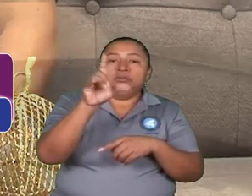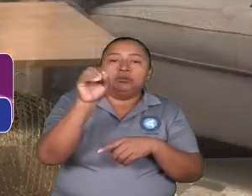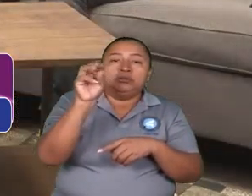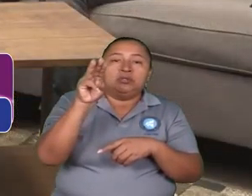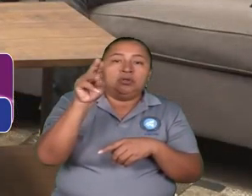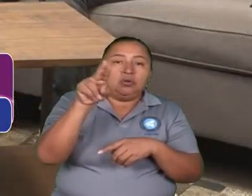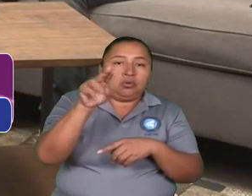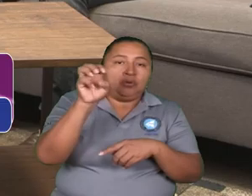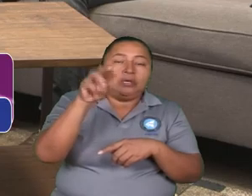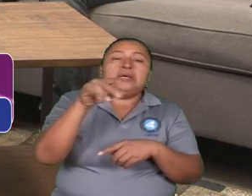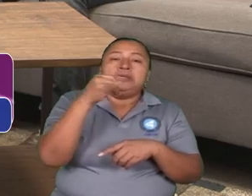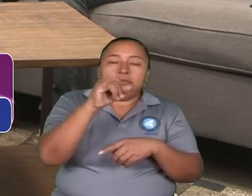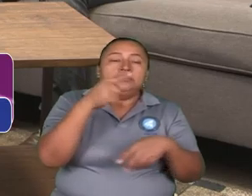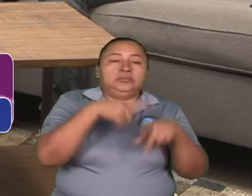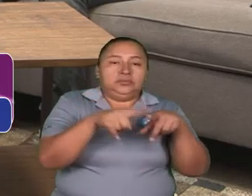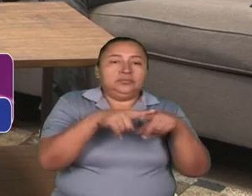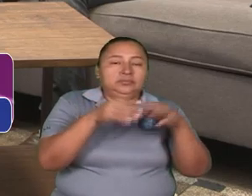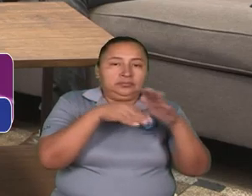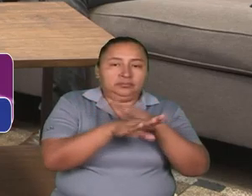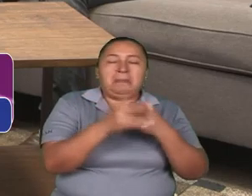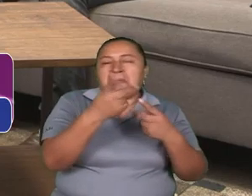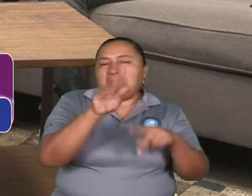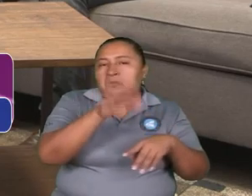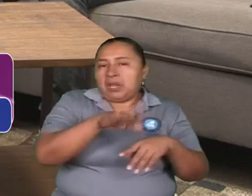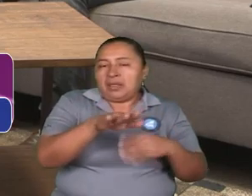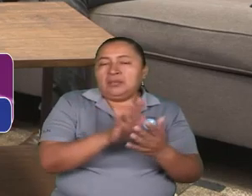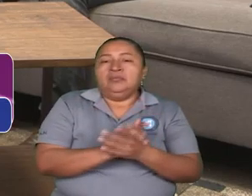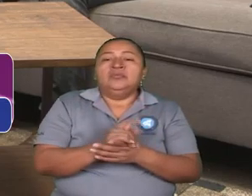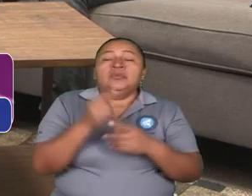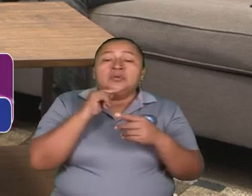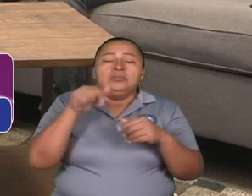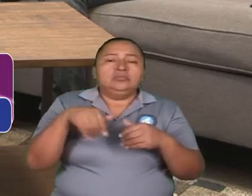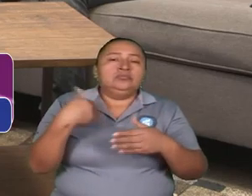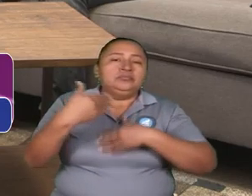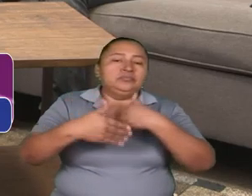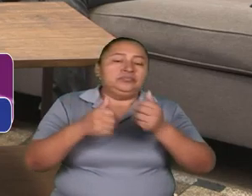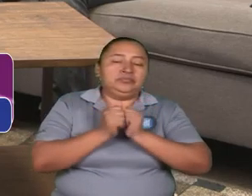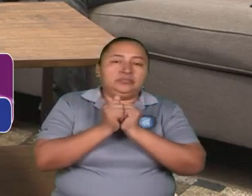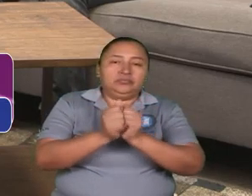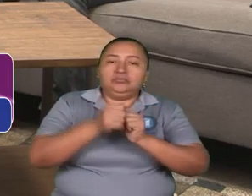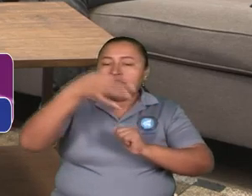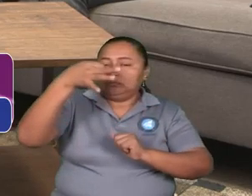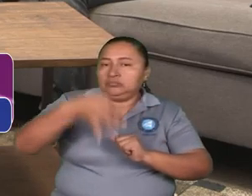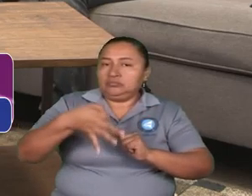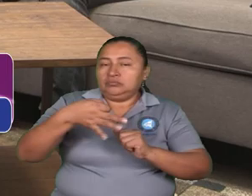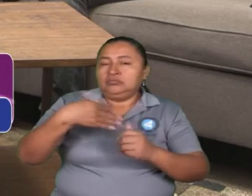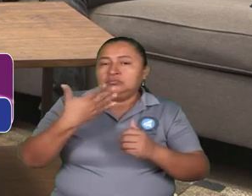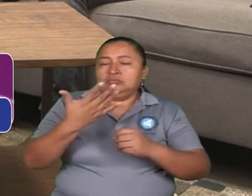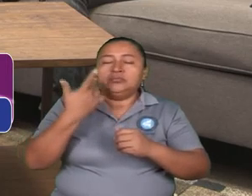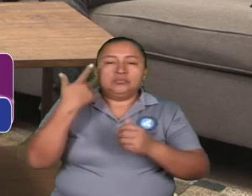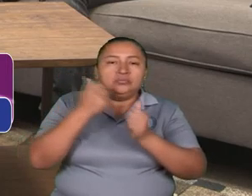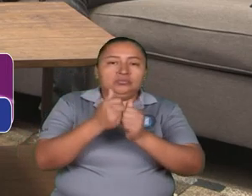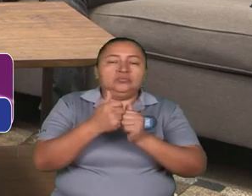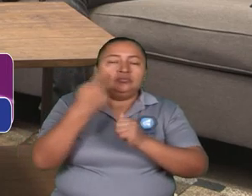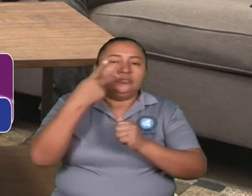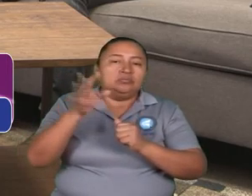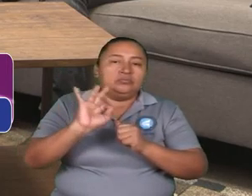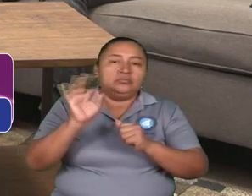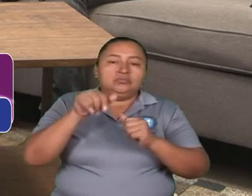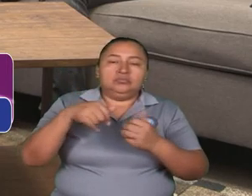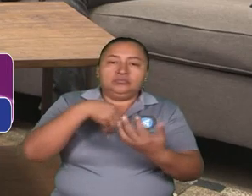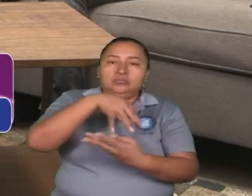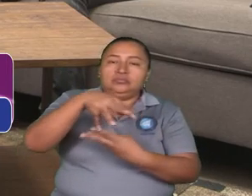también dentro de los centros turísticos. Y recordemos que gracias a este buen gobierno, la entrada a estos centros